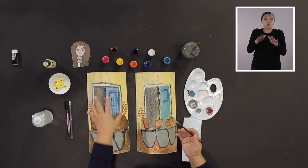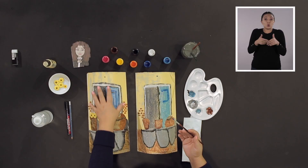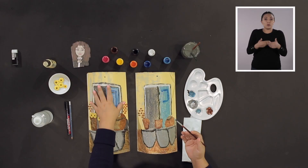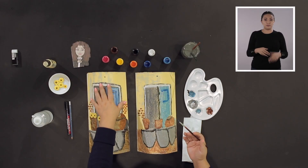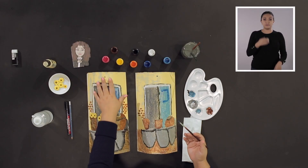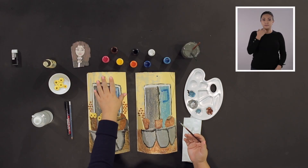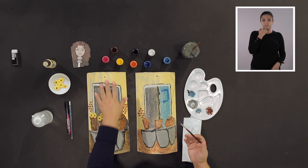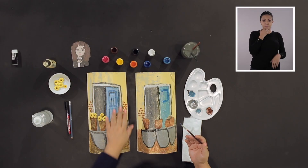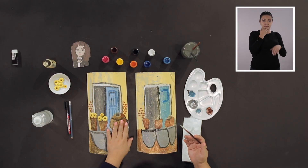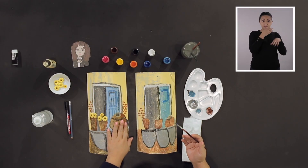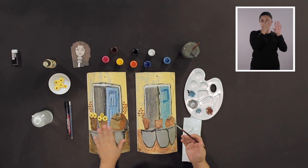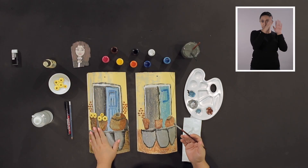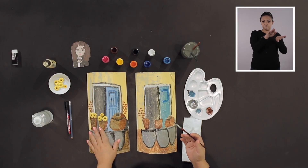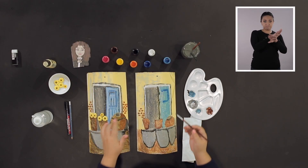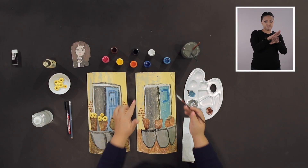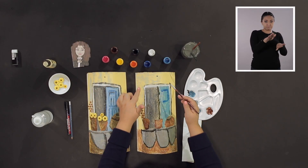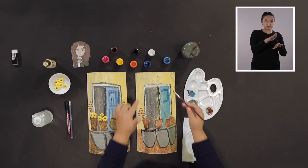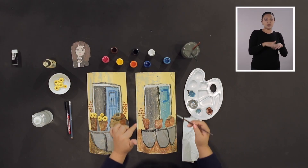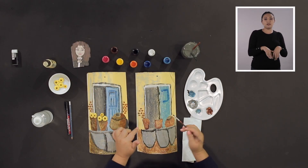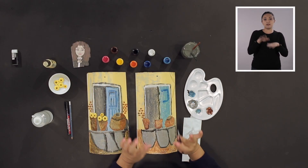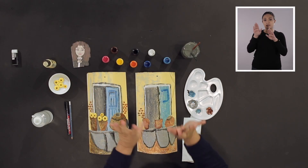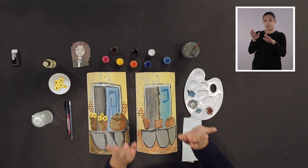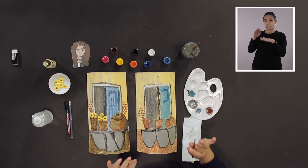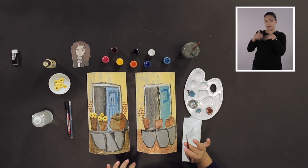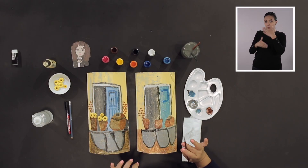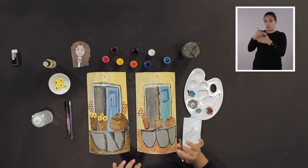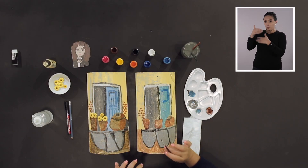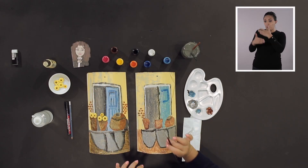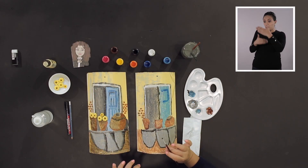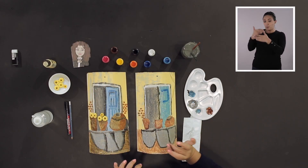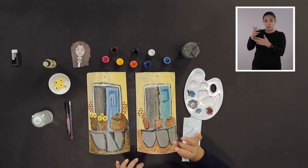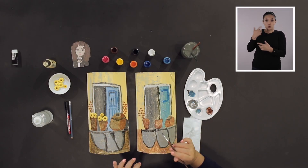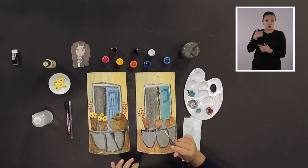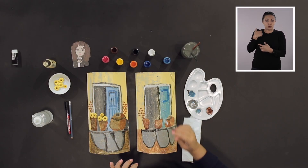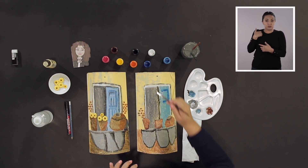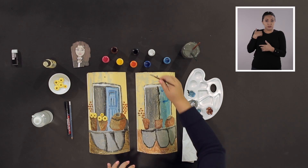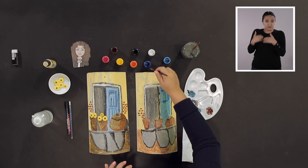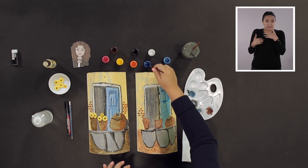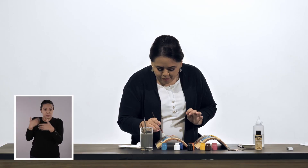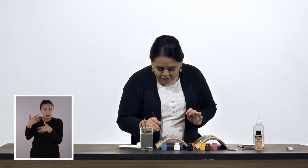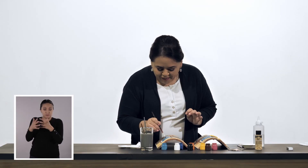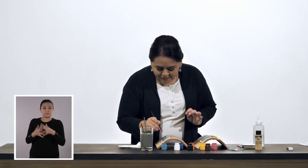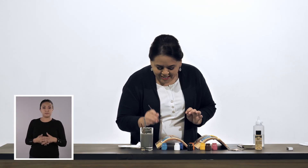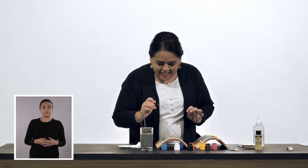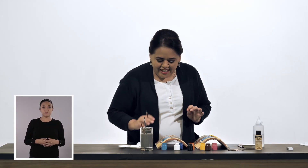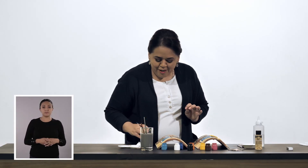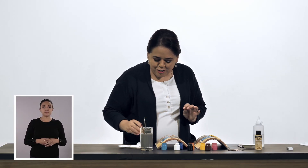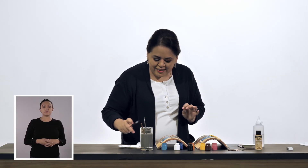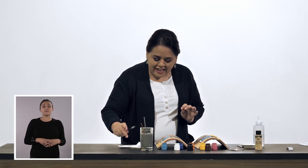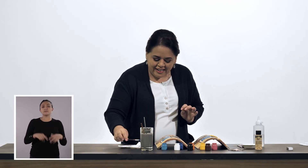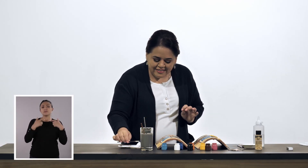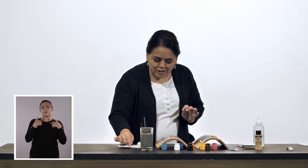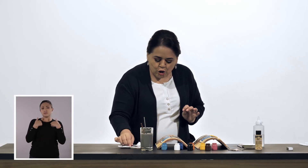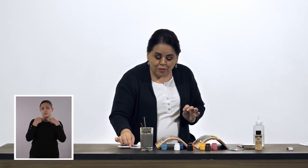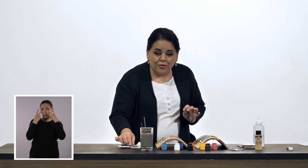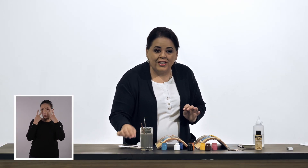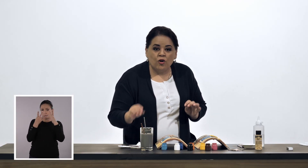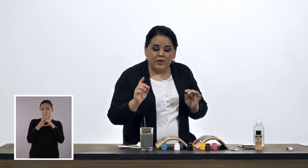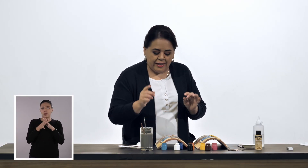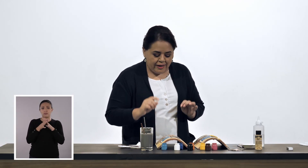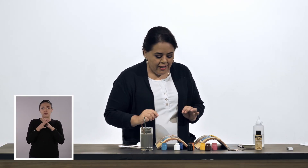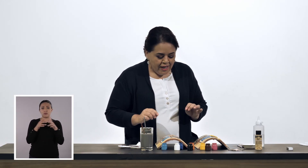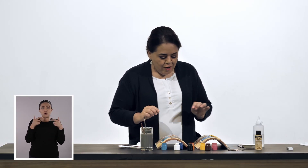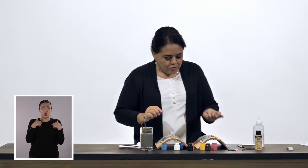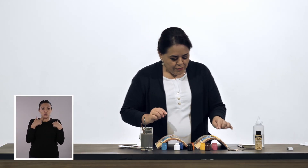puedan mirar. Esta está ya seca y esta está en proceso de terminación y de secado. Quería mostrarles cómo